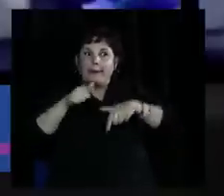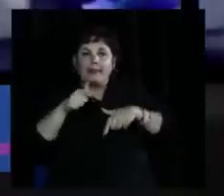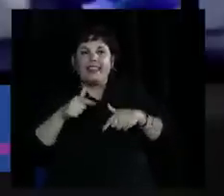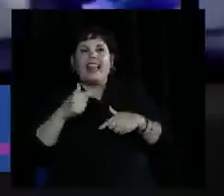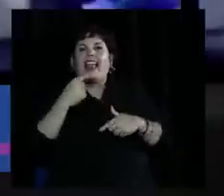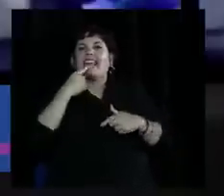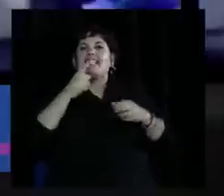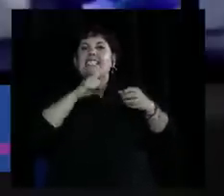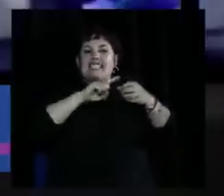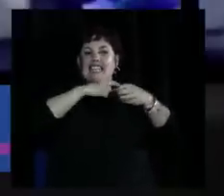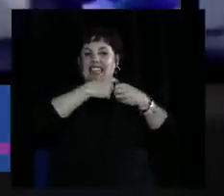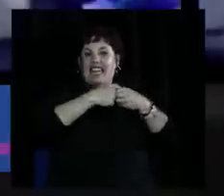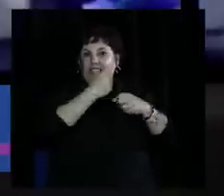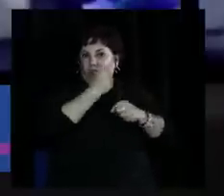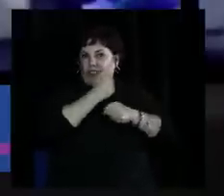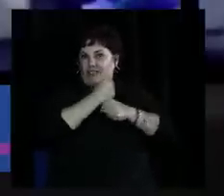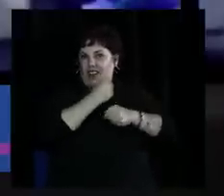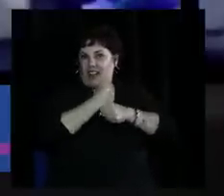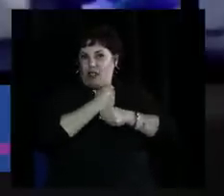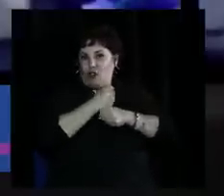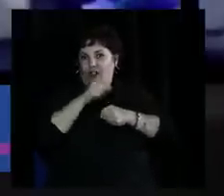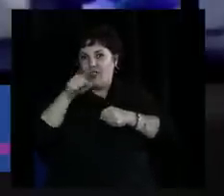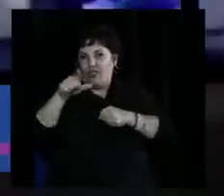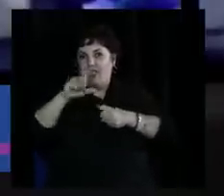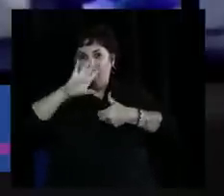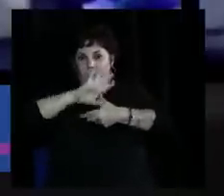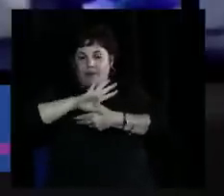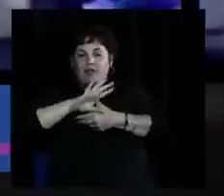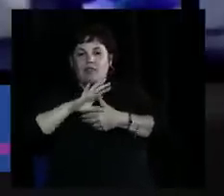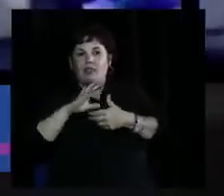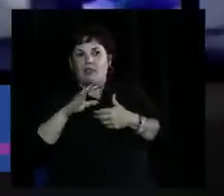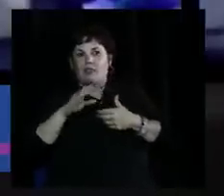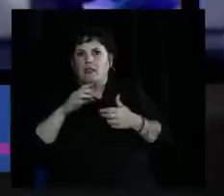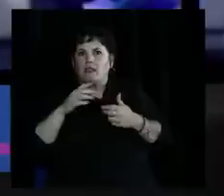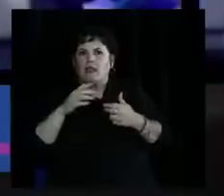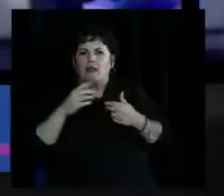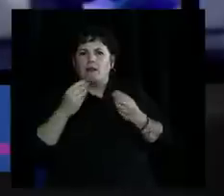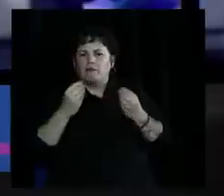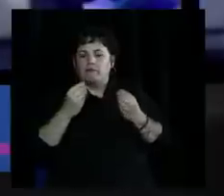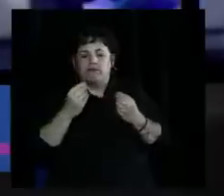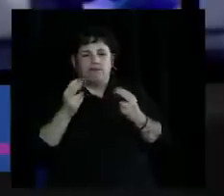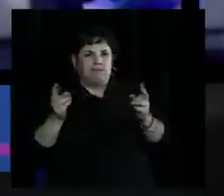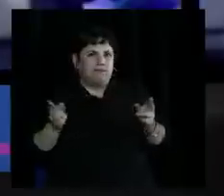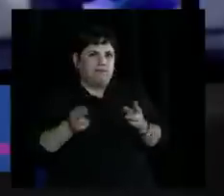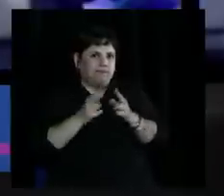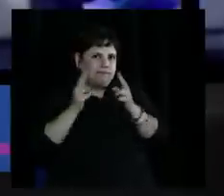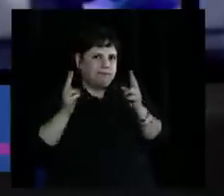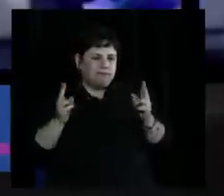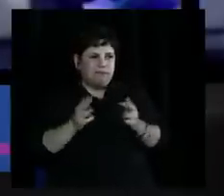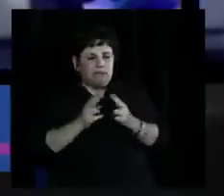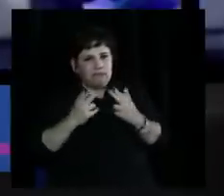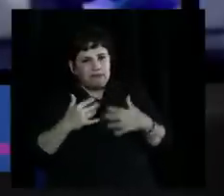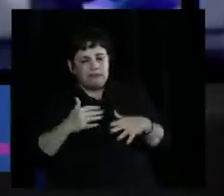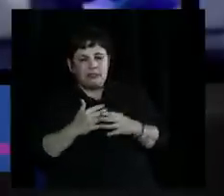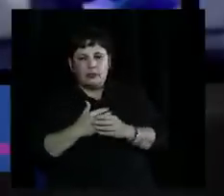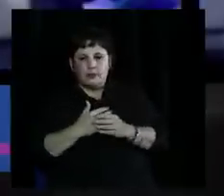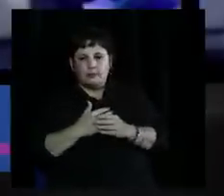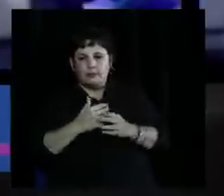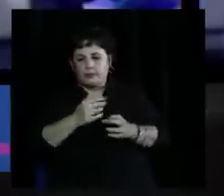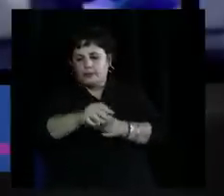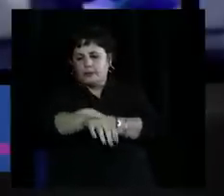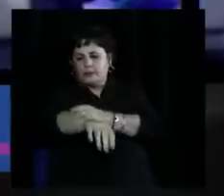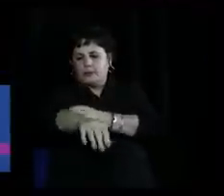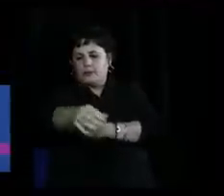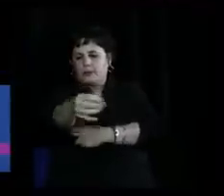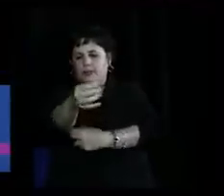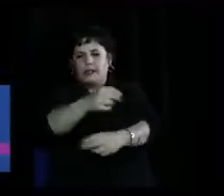definió el Sindicato de Trabajadores en el Ministerio de Desarrollo Social, bastante pobre, ¿no? Que es, Además,